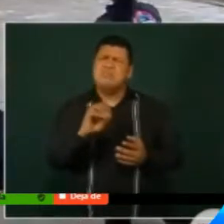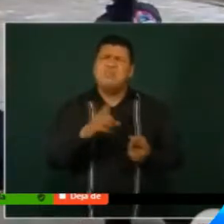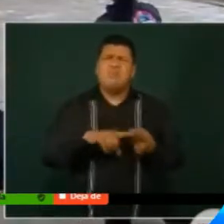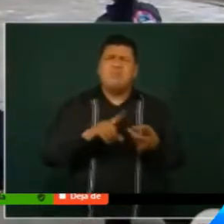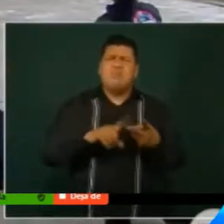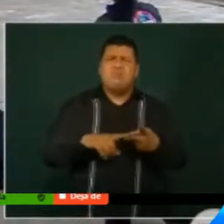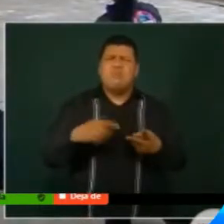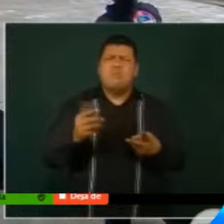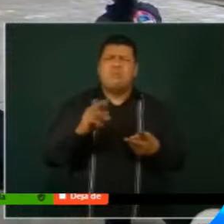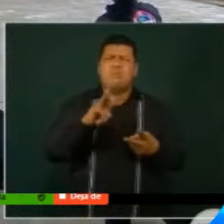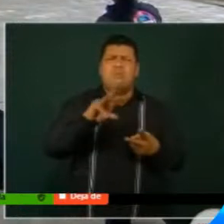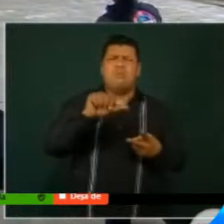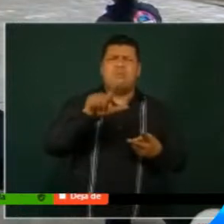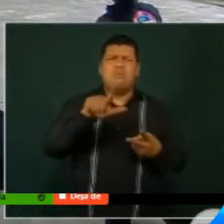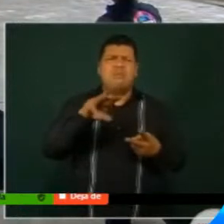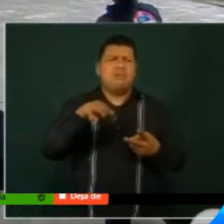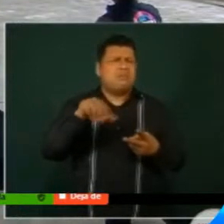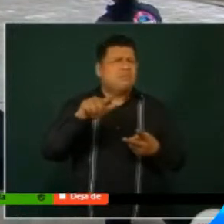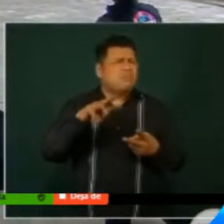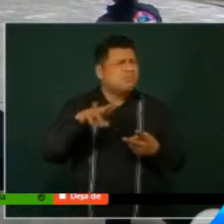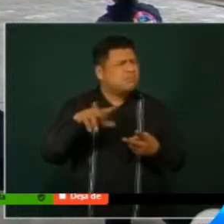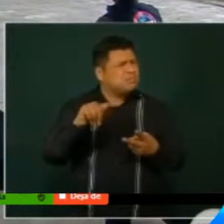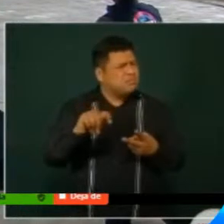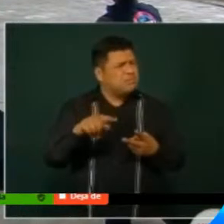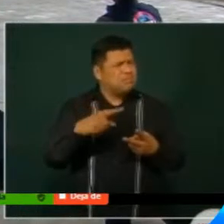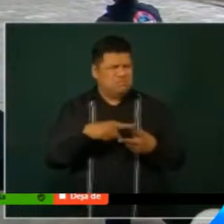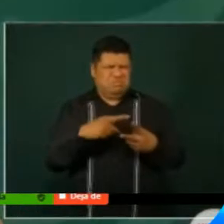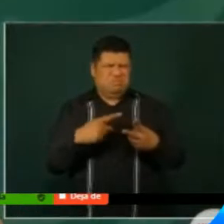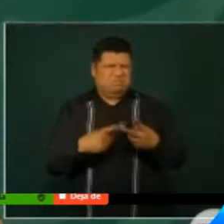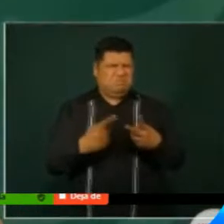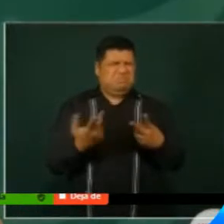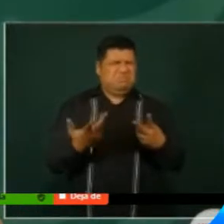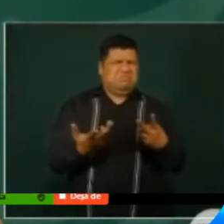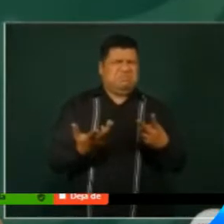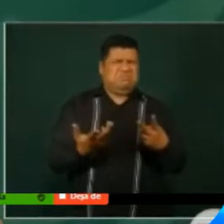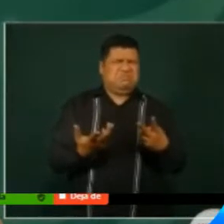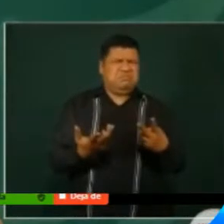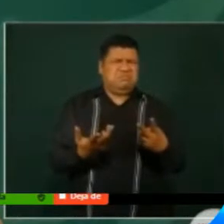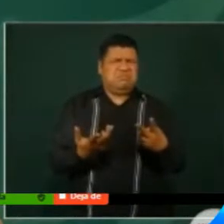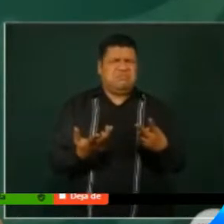que ver Walmart con la